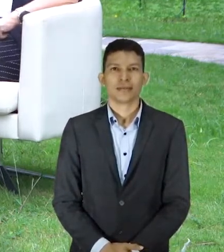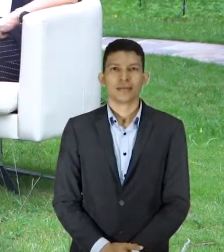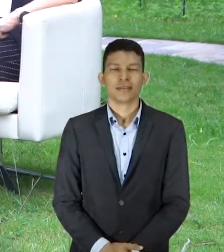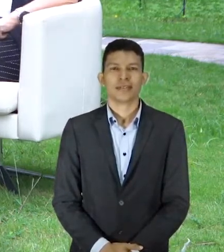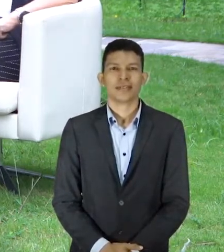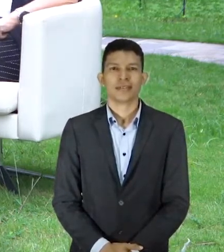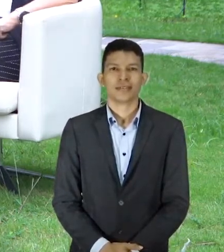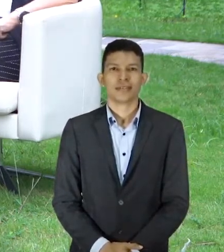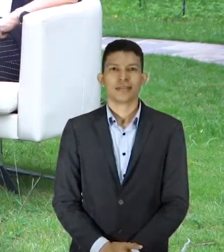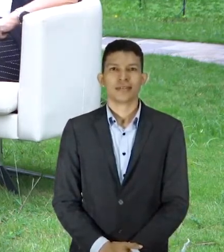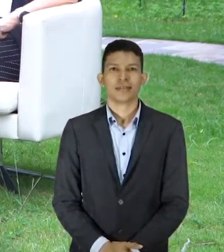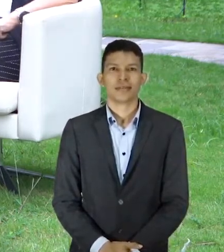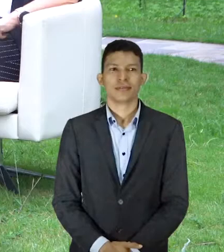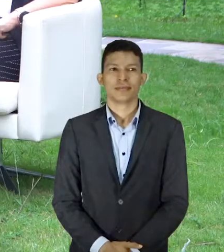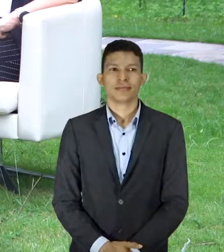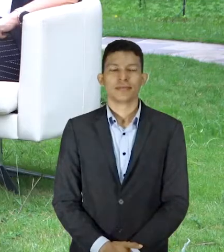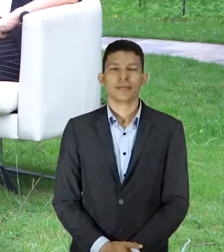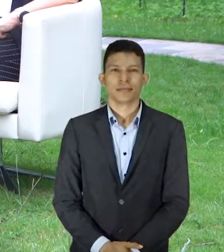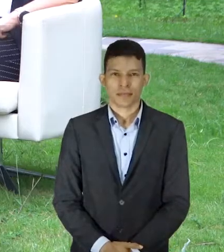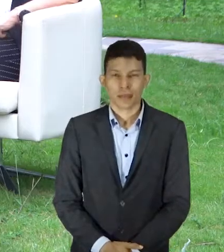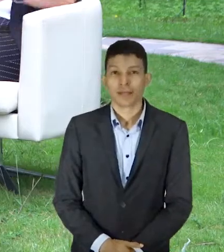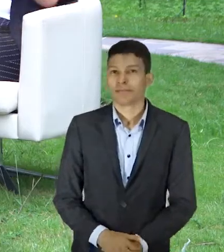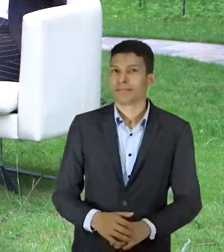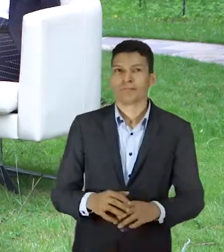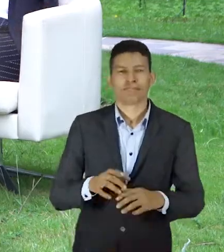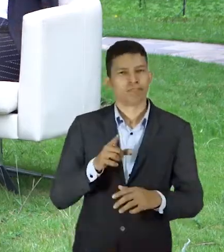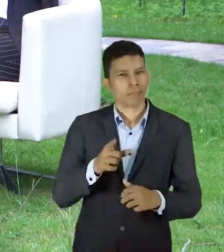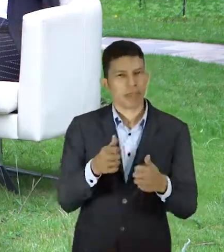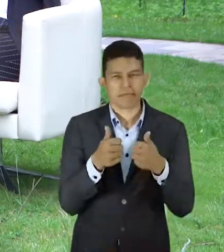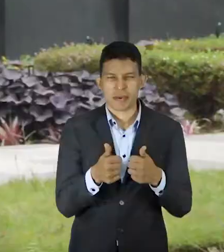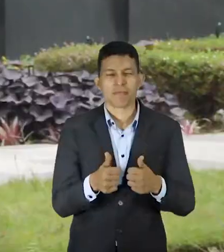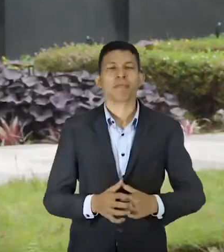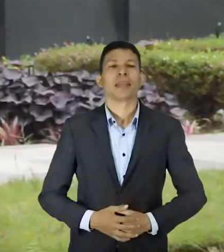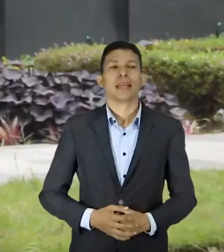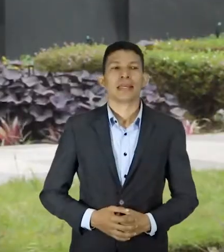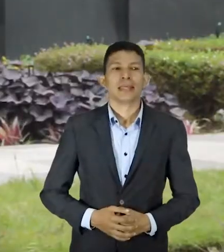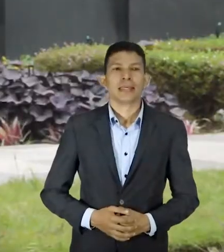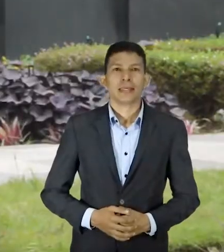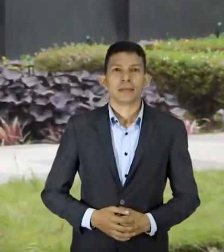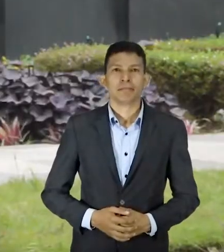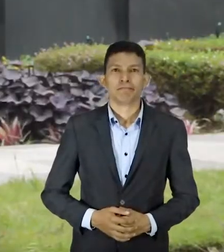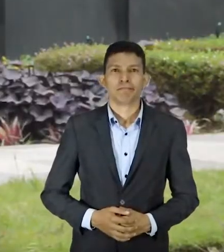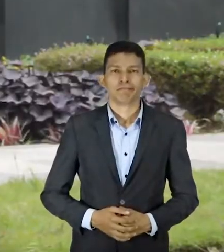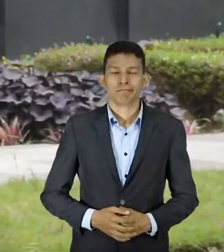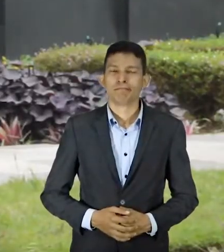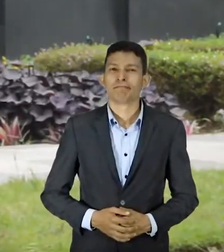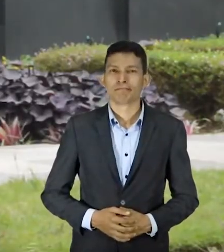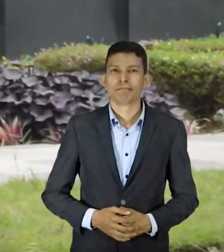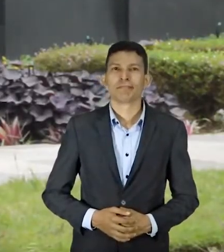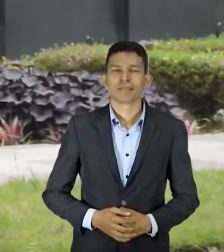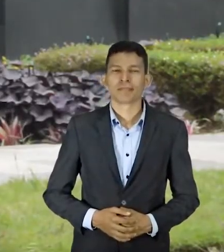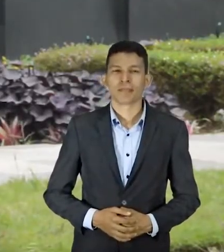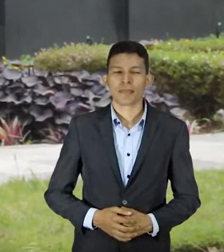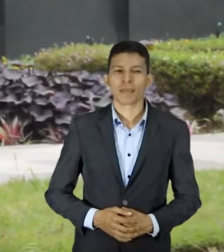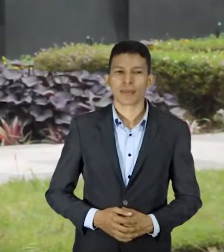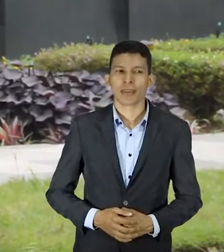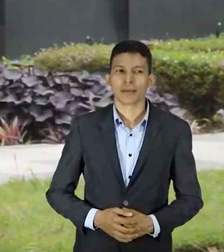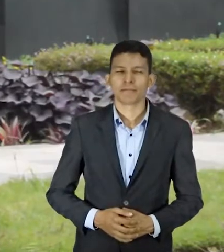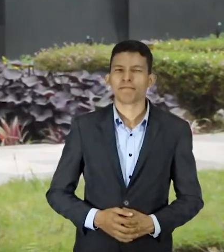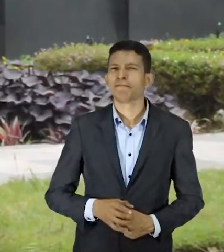momentos no tan color rosa? Porque, digamos, tú lo mencionabas hace un momento, es